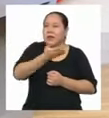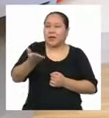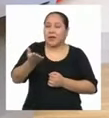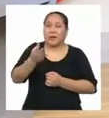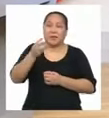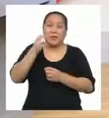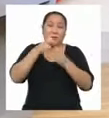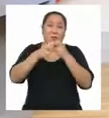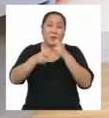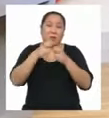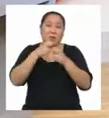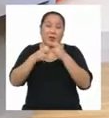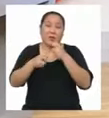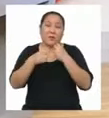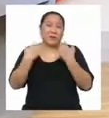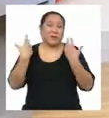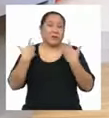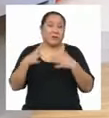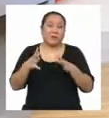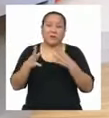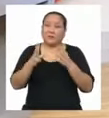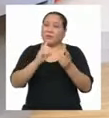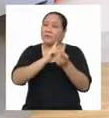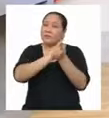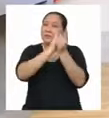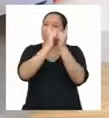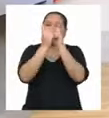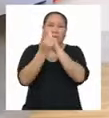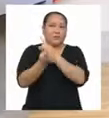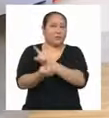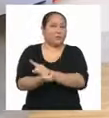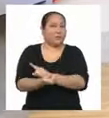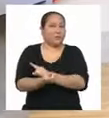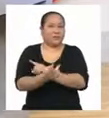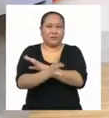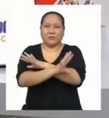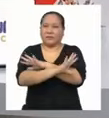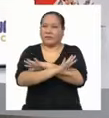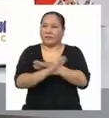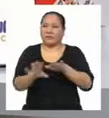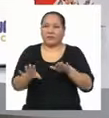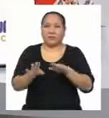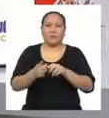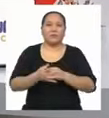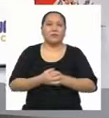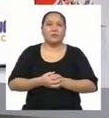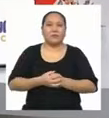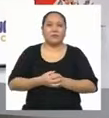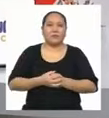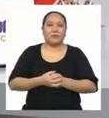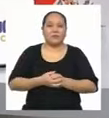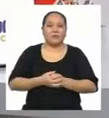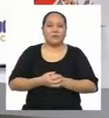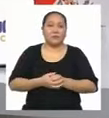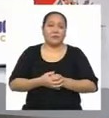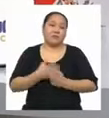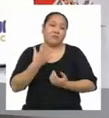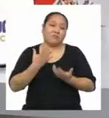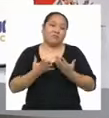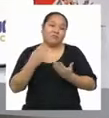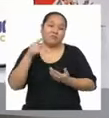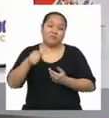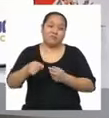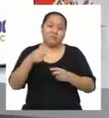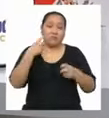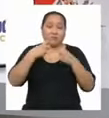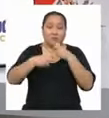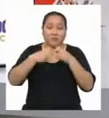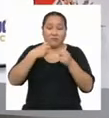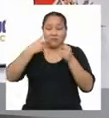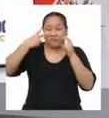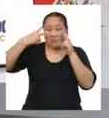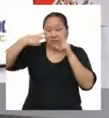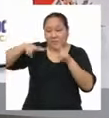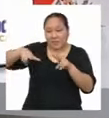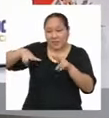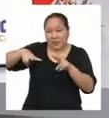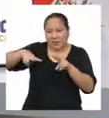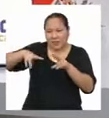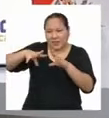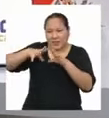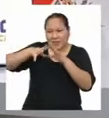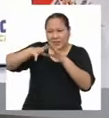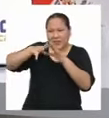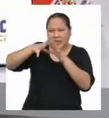situaciones En nuestro país Cambien de una vez Por todas Y aunque el problema Se vea Como un